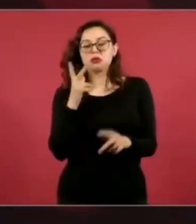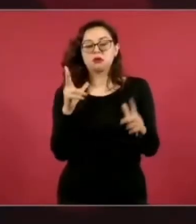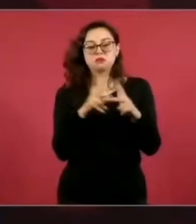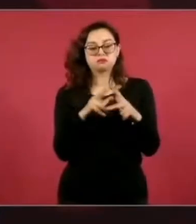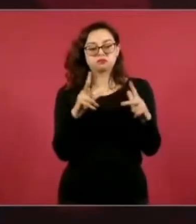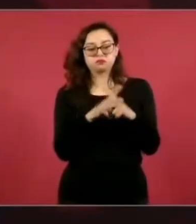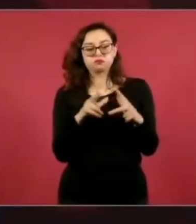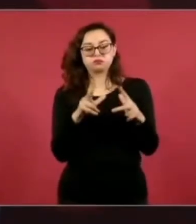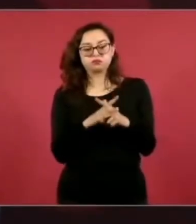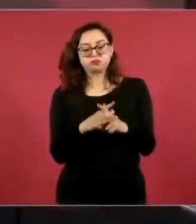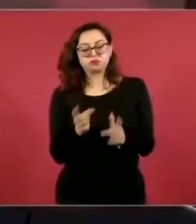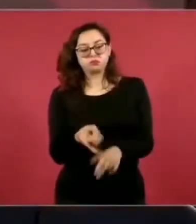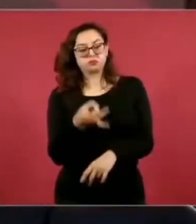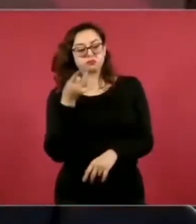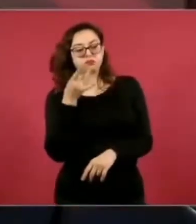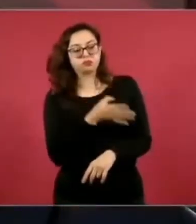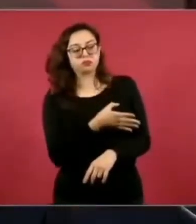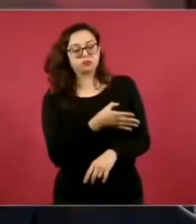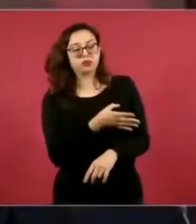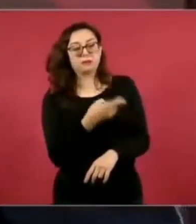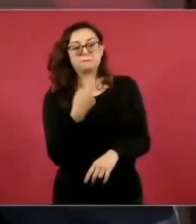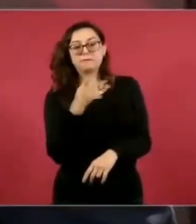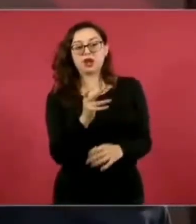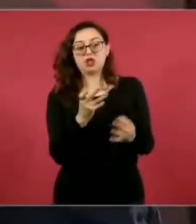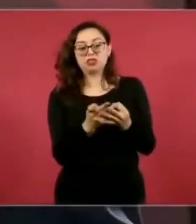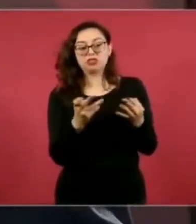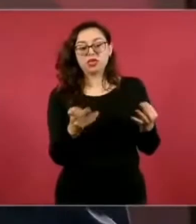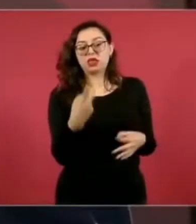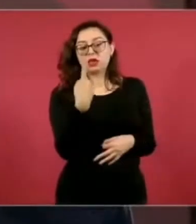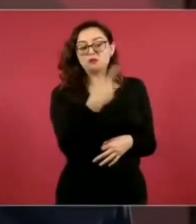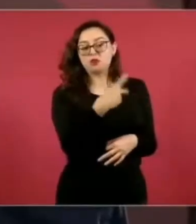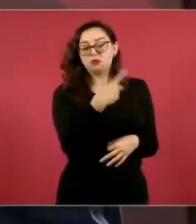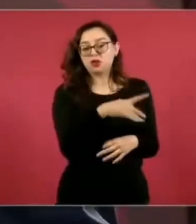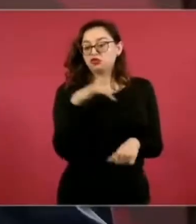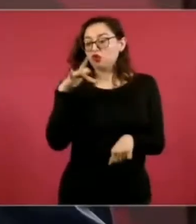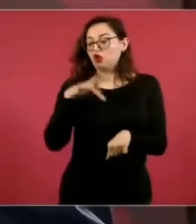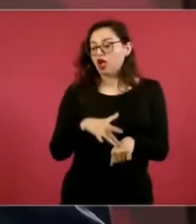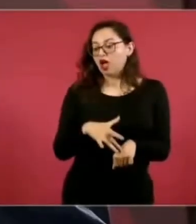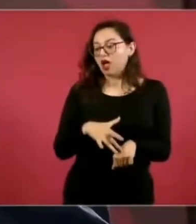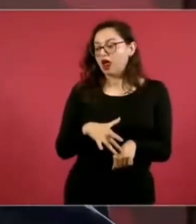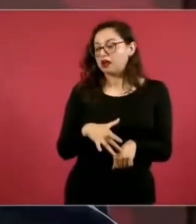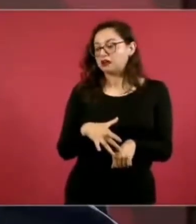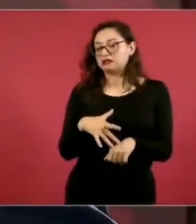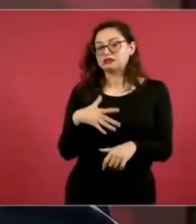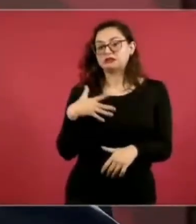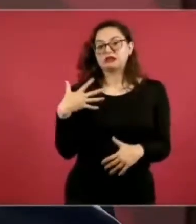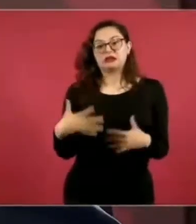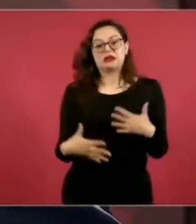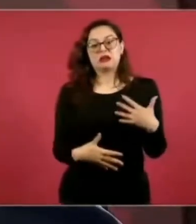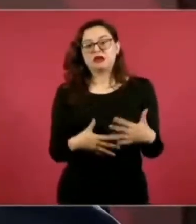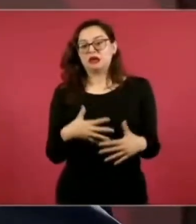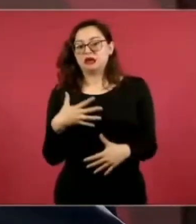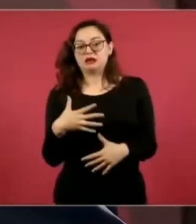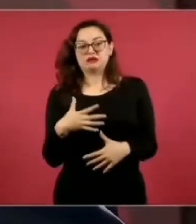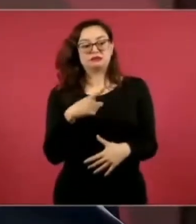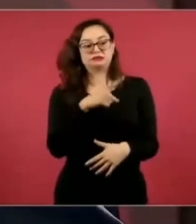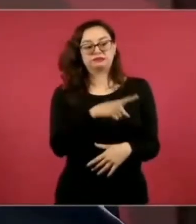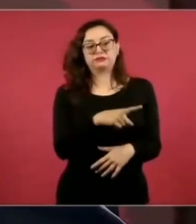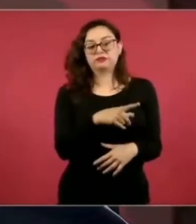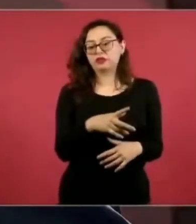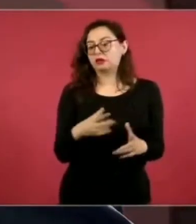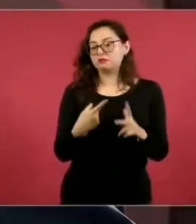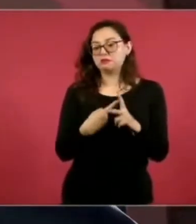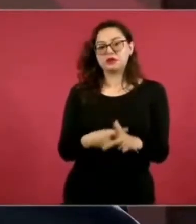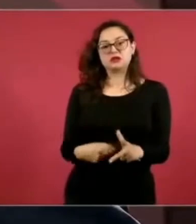les habíamos invadido su territorio. Y eso lo llevaron al Congreso de Estados Unidos y nos declararon